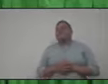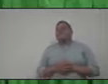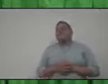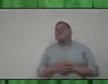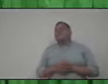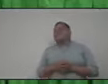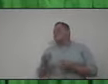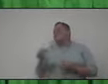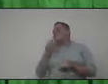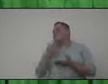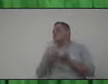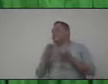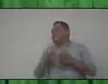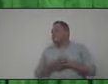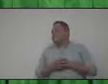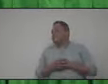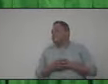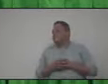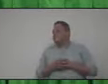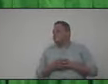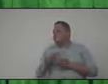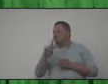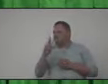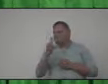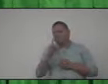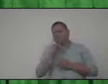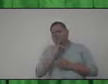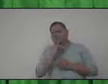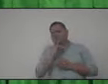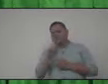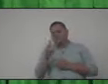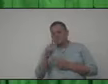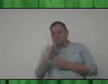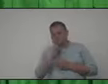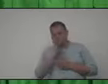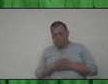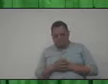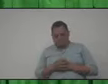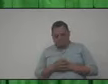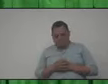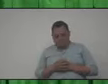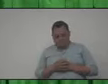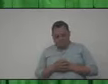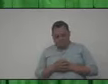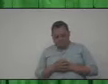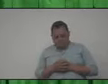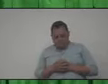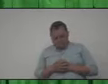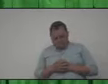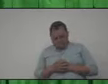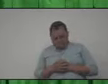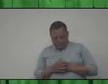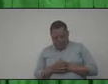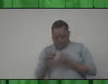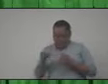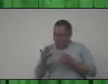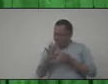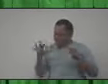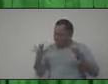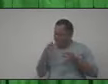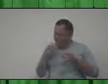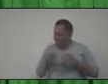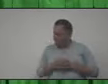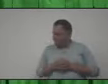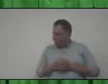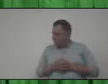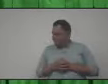Muchas gracias. ¿Y que hablas dos idiomas? ¿Cuál es el segundo idioma? Sí, inglés. ¿Inglés? Thank you very much. Thank you. Okay, thank you so see much. You next. Yes, so thank you